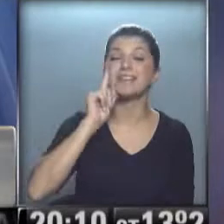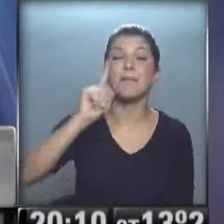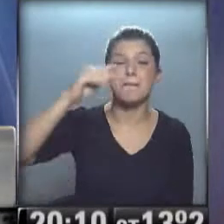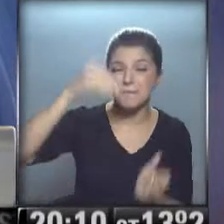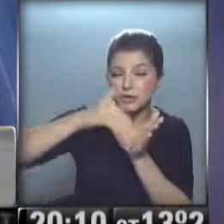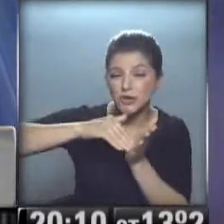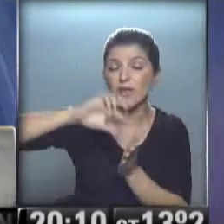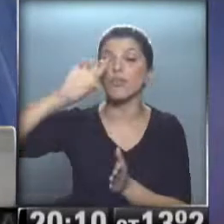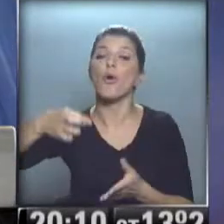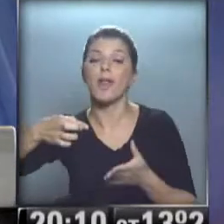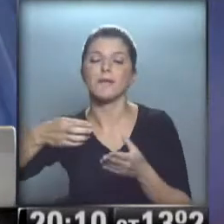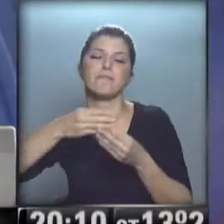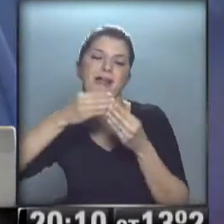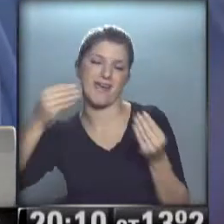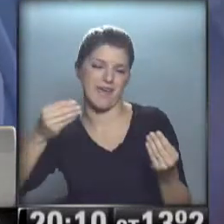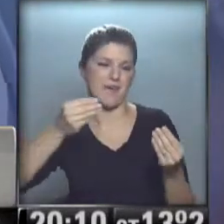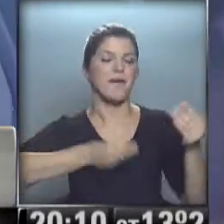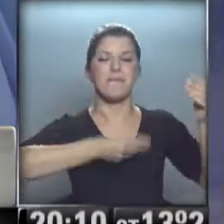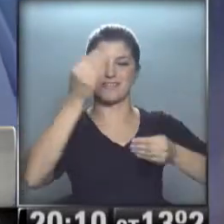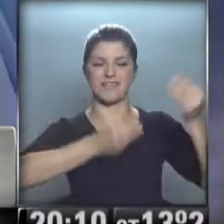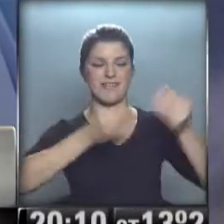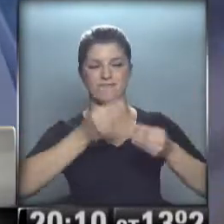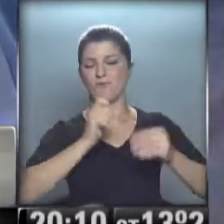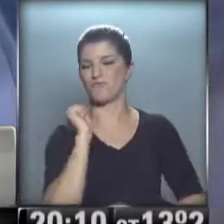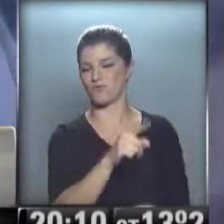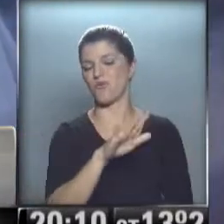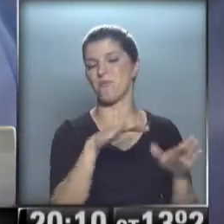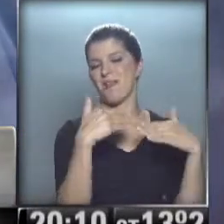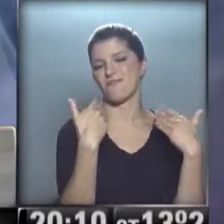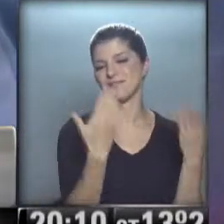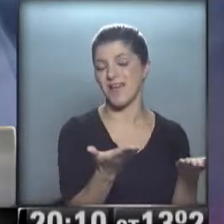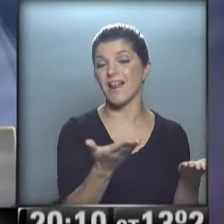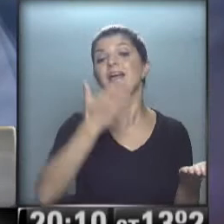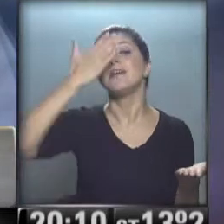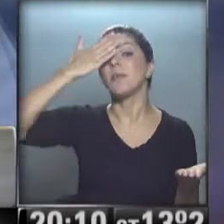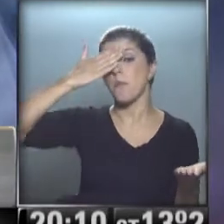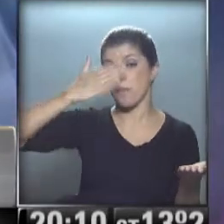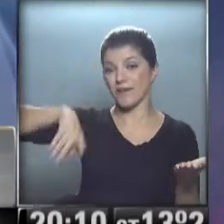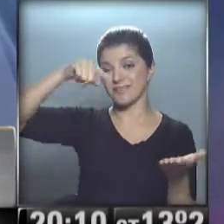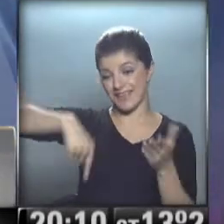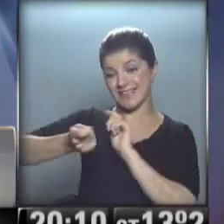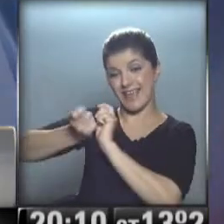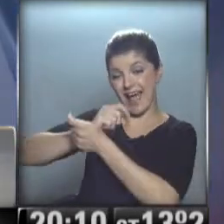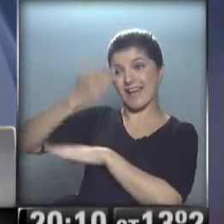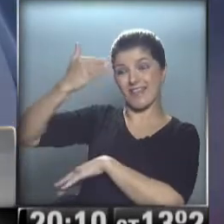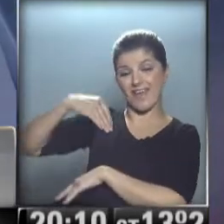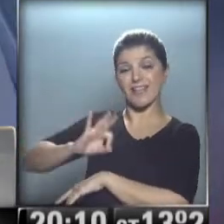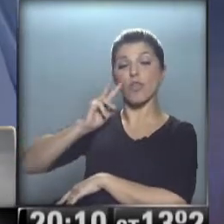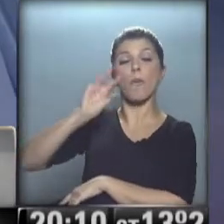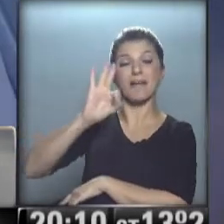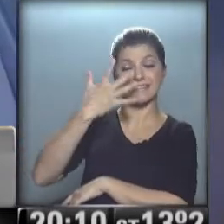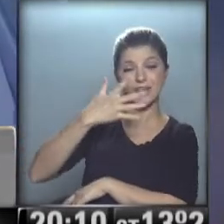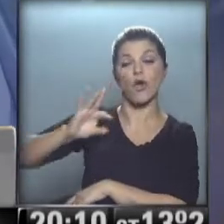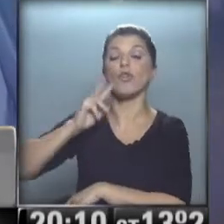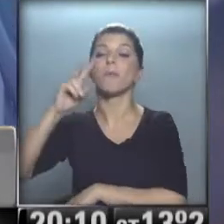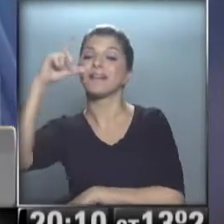dólares. ¿Para qué? Para beneficio del sistema financiero y en última instancia se caiga el exitoso canje de deuda del 2005 y del